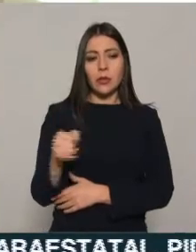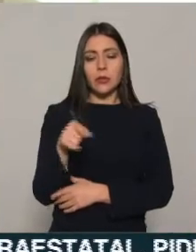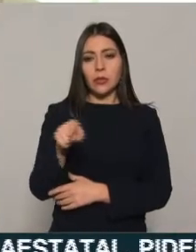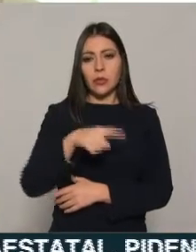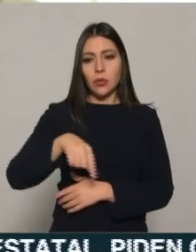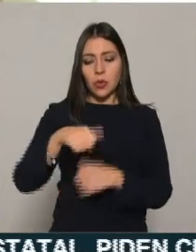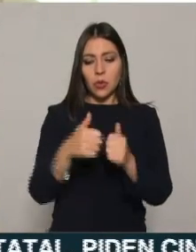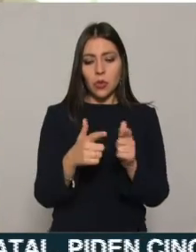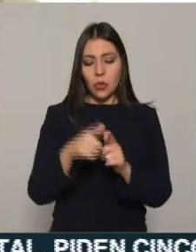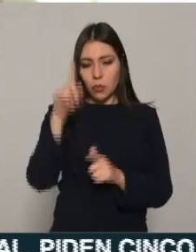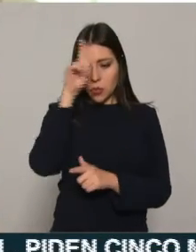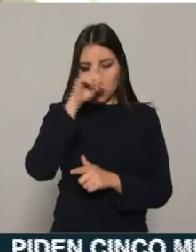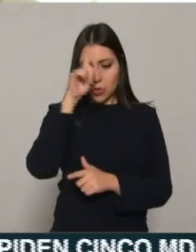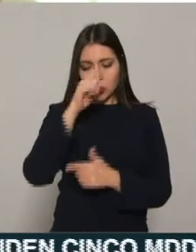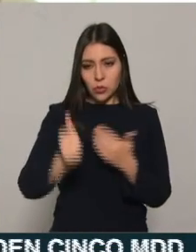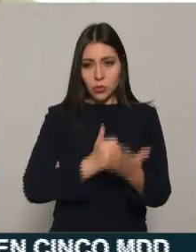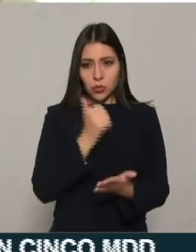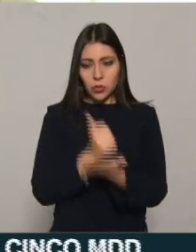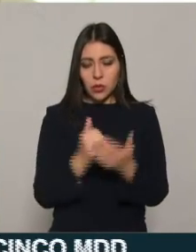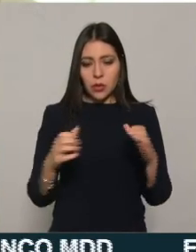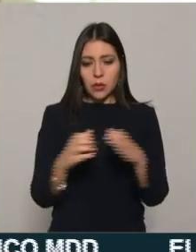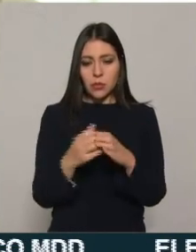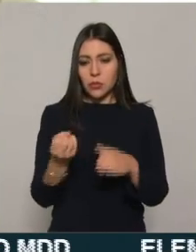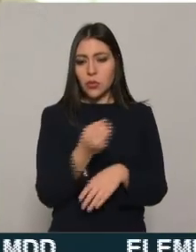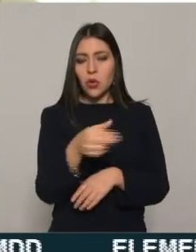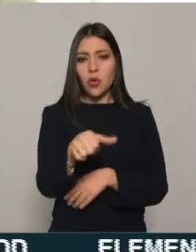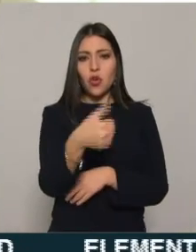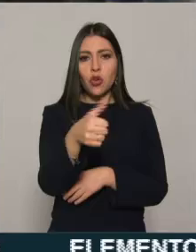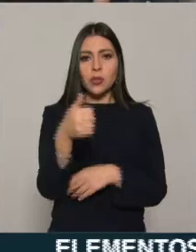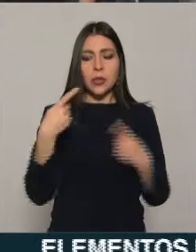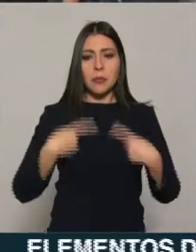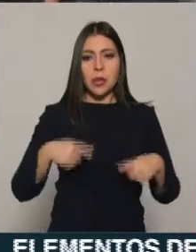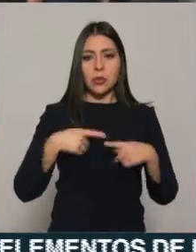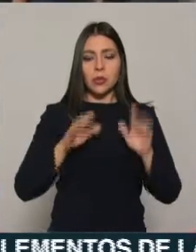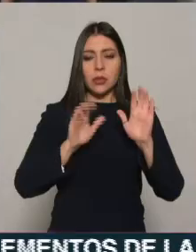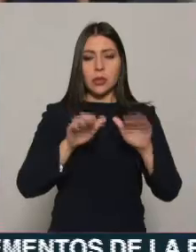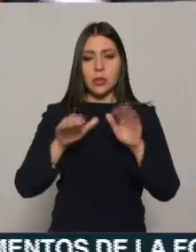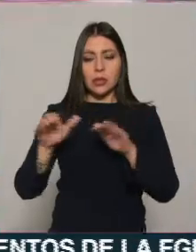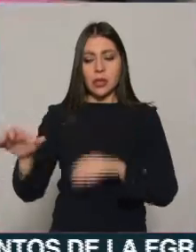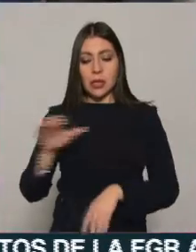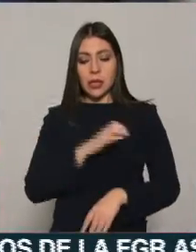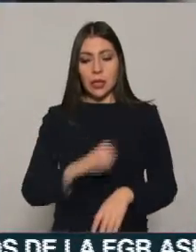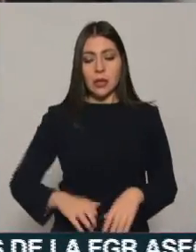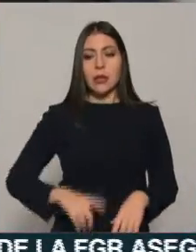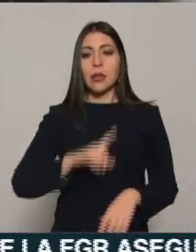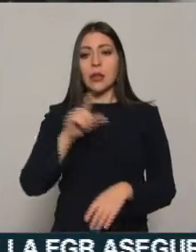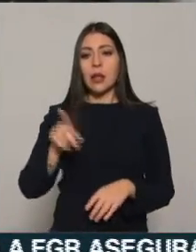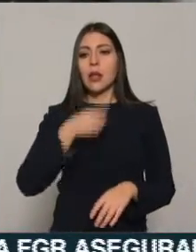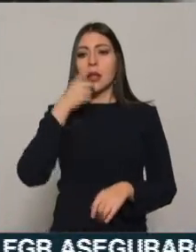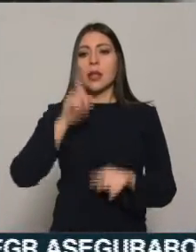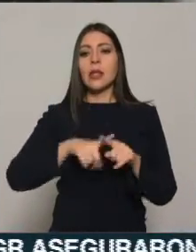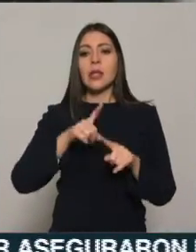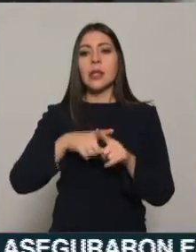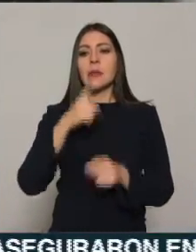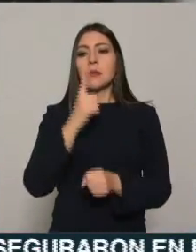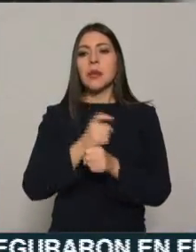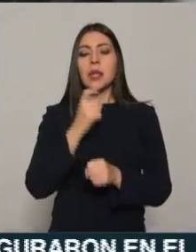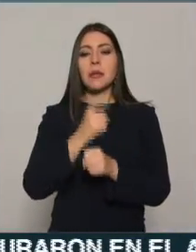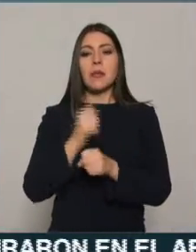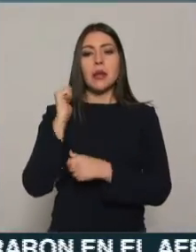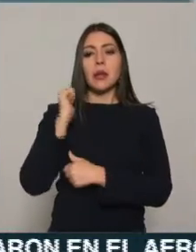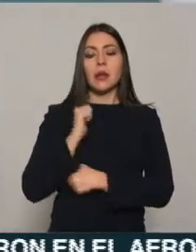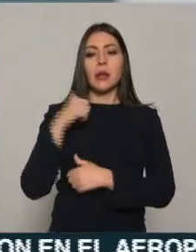decidirá entre 11 aspirantes que se registraron y se dará a conocer al primer titular de la fiscalía hasta el 15 de